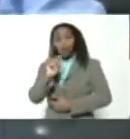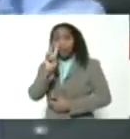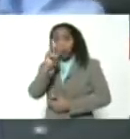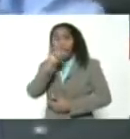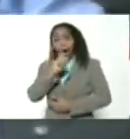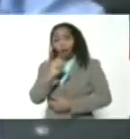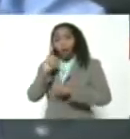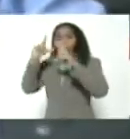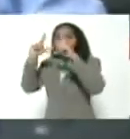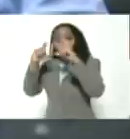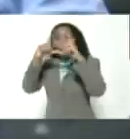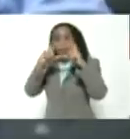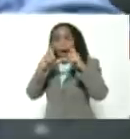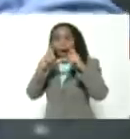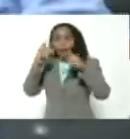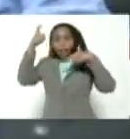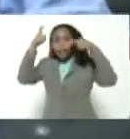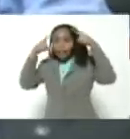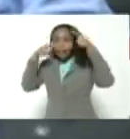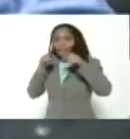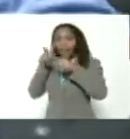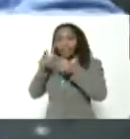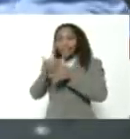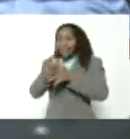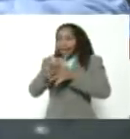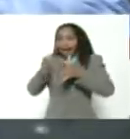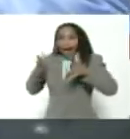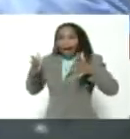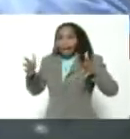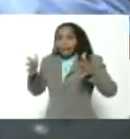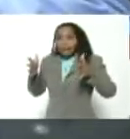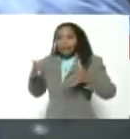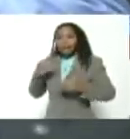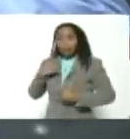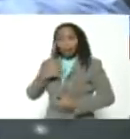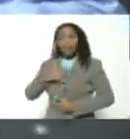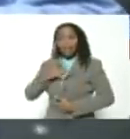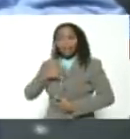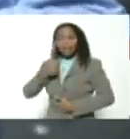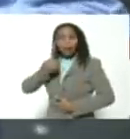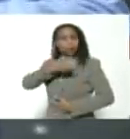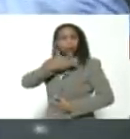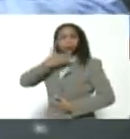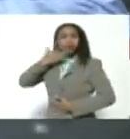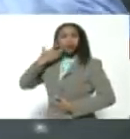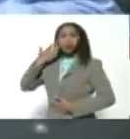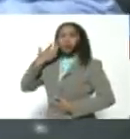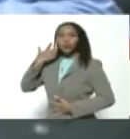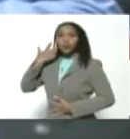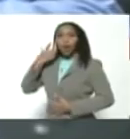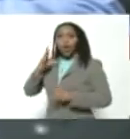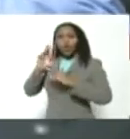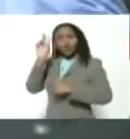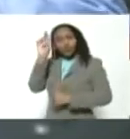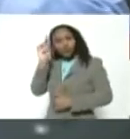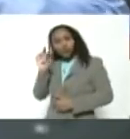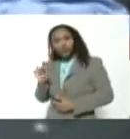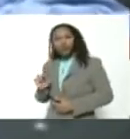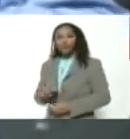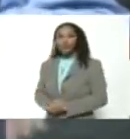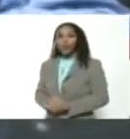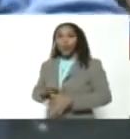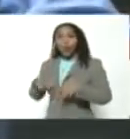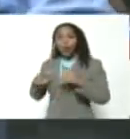siendo el fotógrafo de Chávez, de ese gigante, cosa que me hace sentir orgullosísimo todos los días